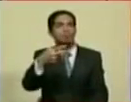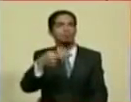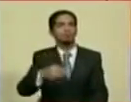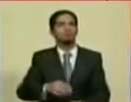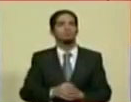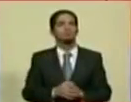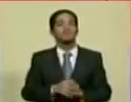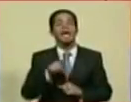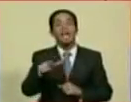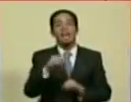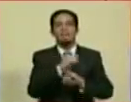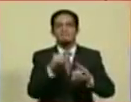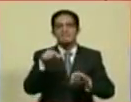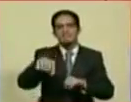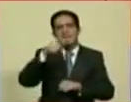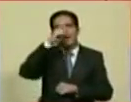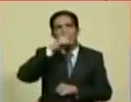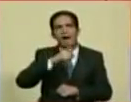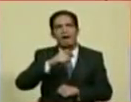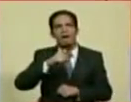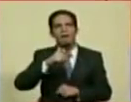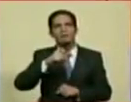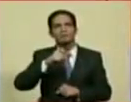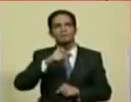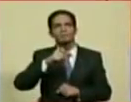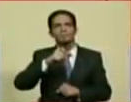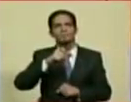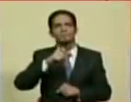al cierre de este año.